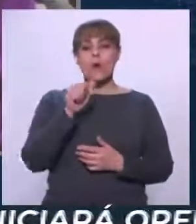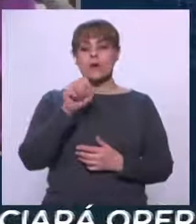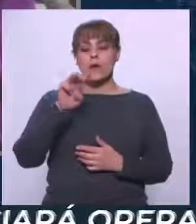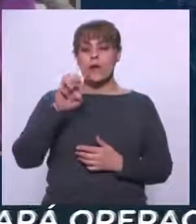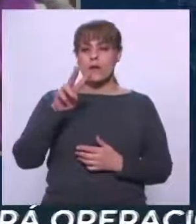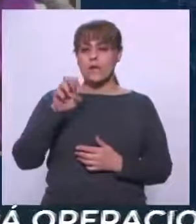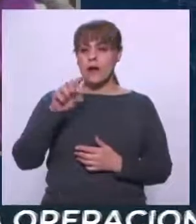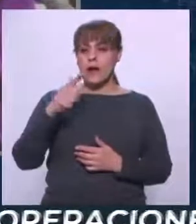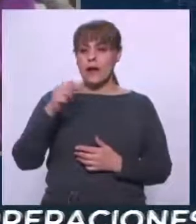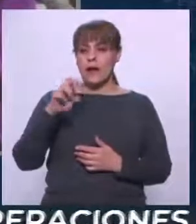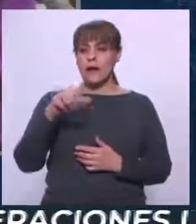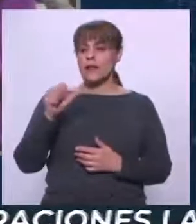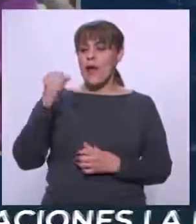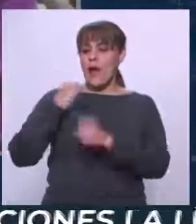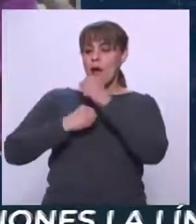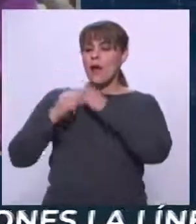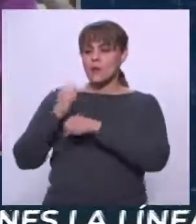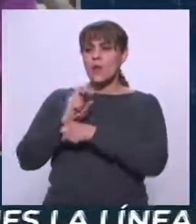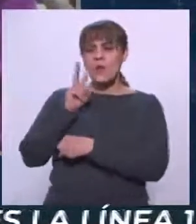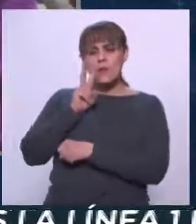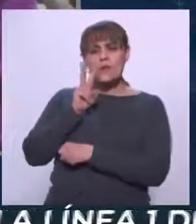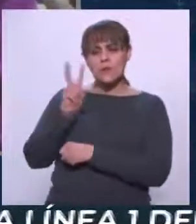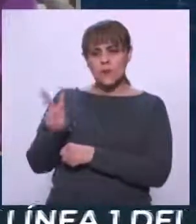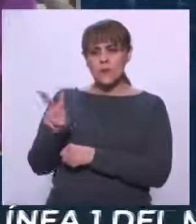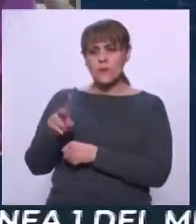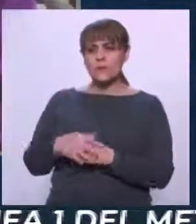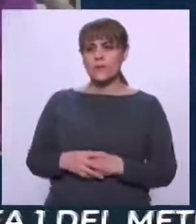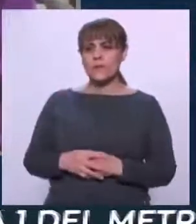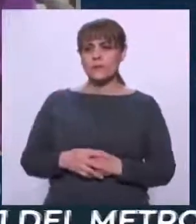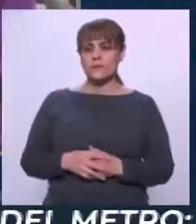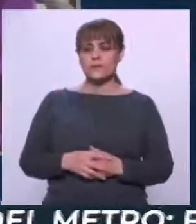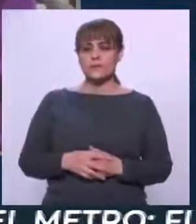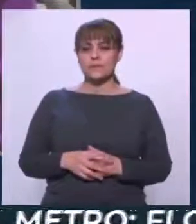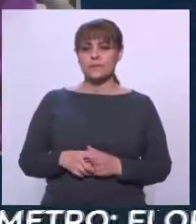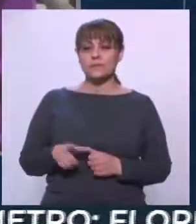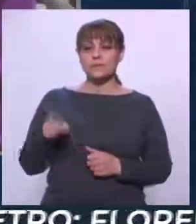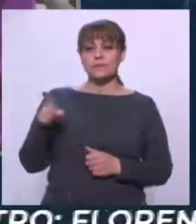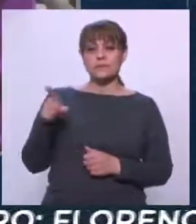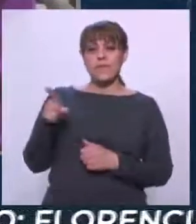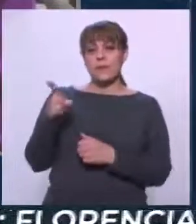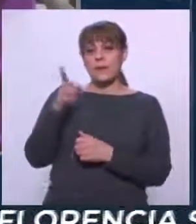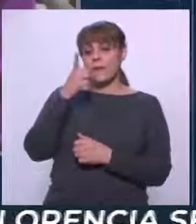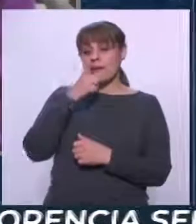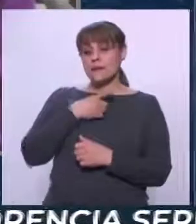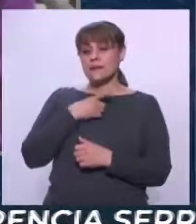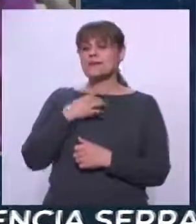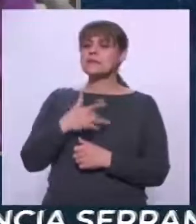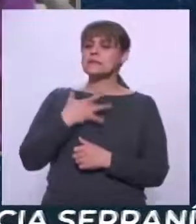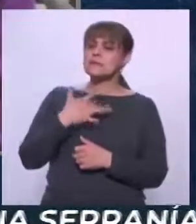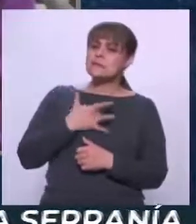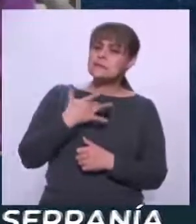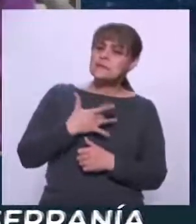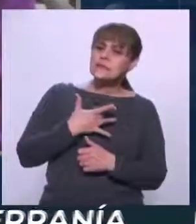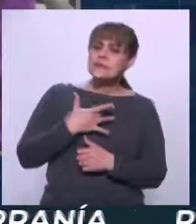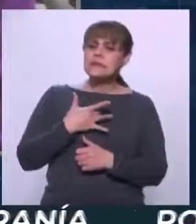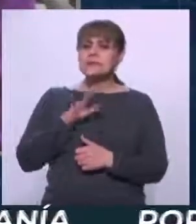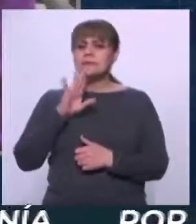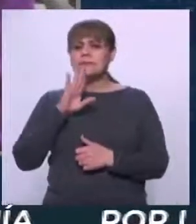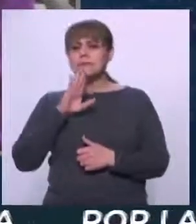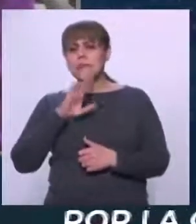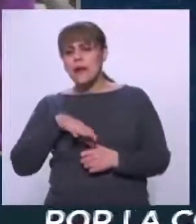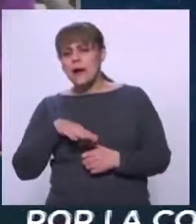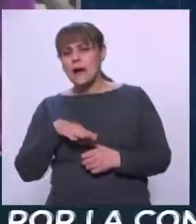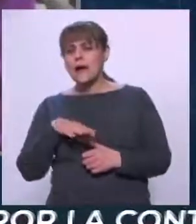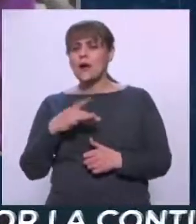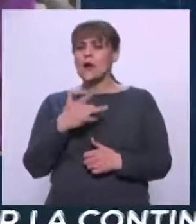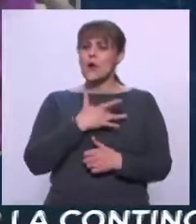vi el año pasado, y sí me dijo que se sentía un poco malita